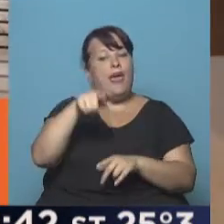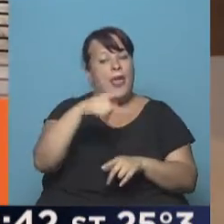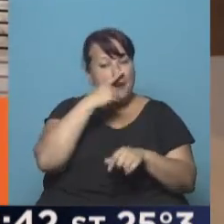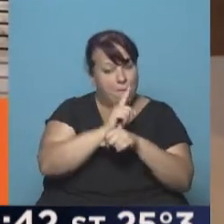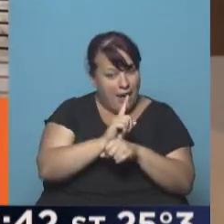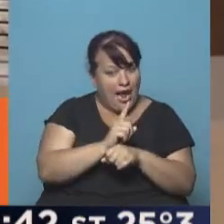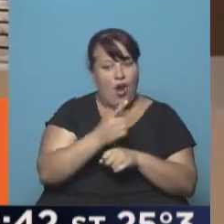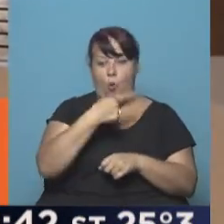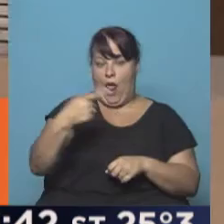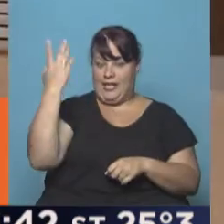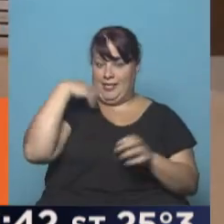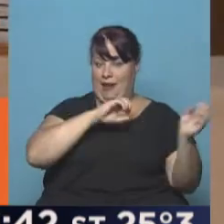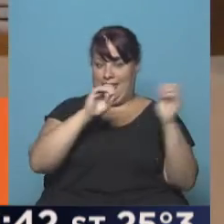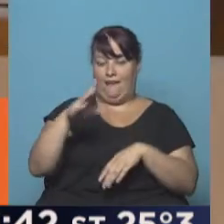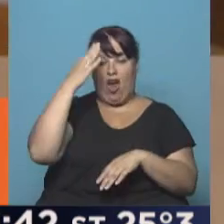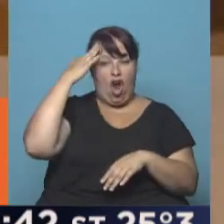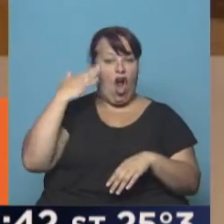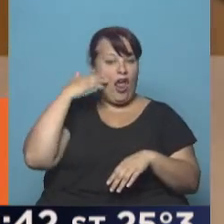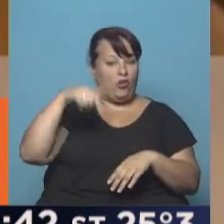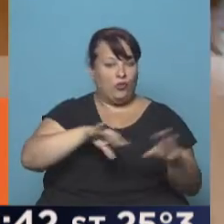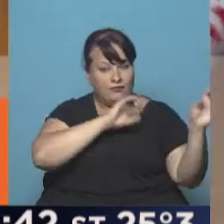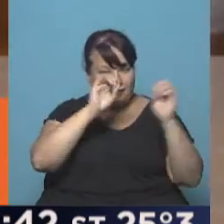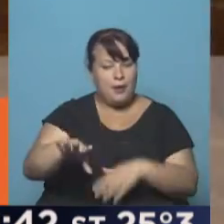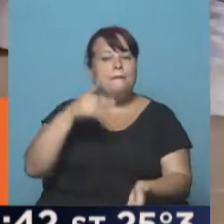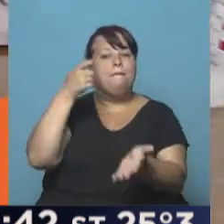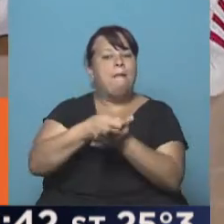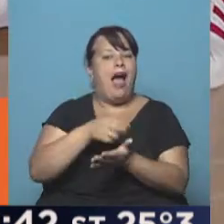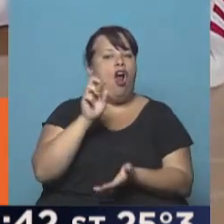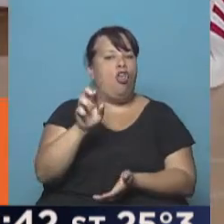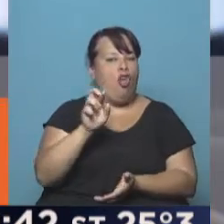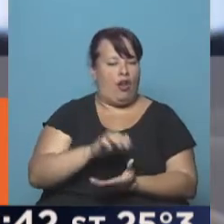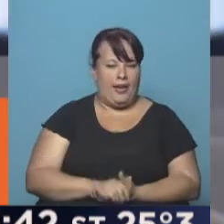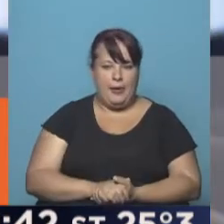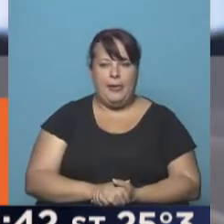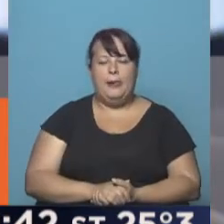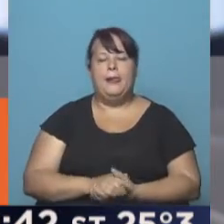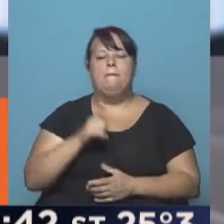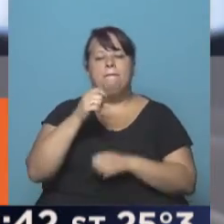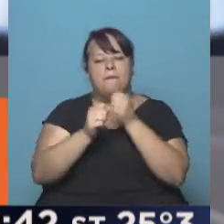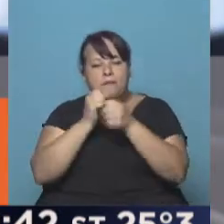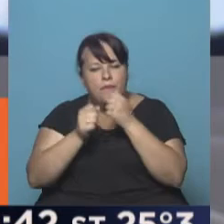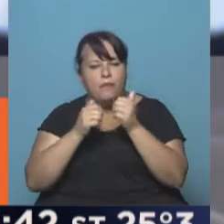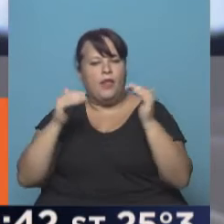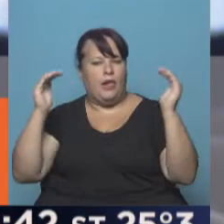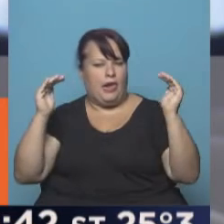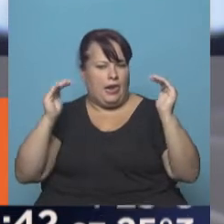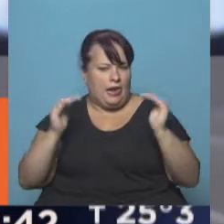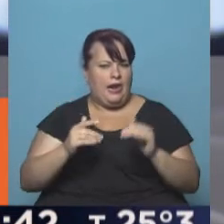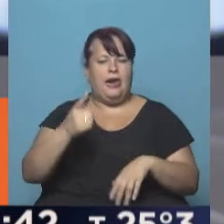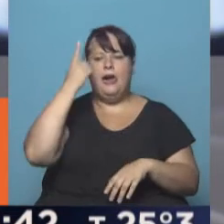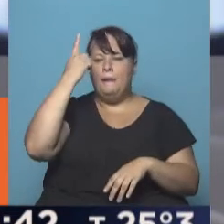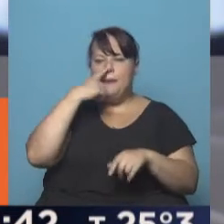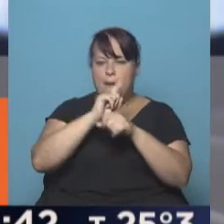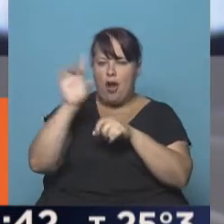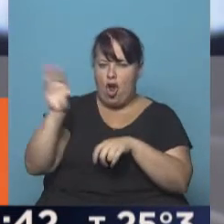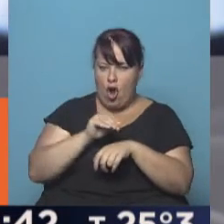quien llegó la semana pasada desde corea del sur se pagó en dólares el procedimiento fue bajando muchísimo del primer perro